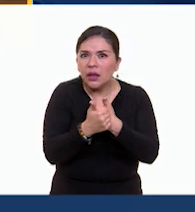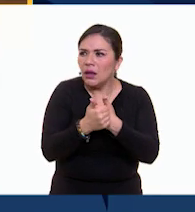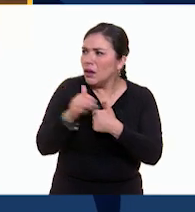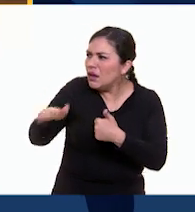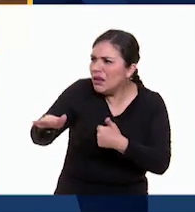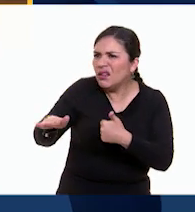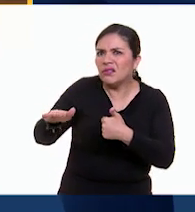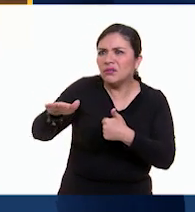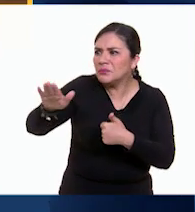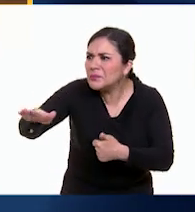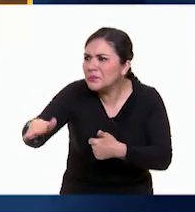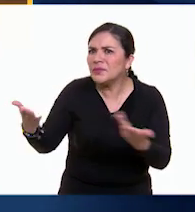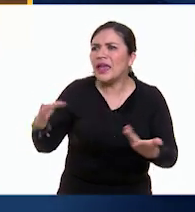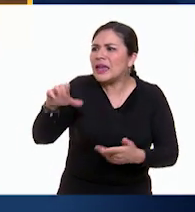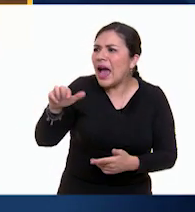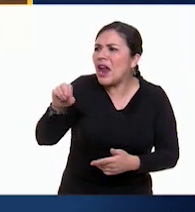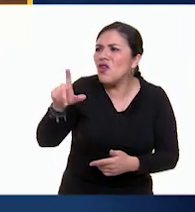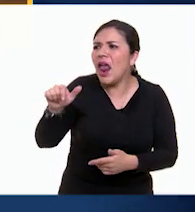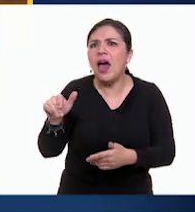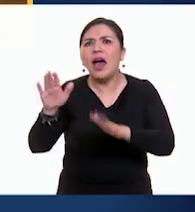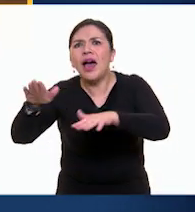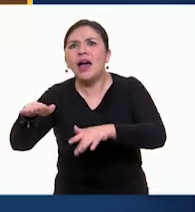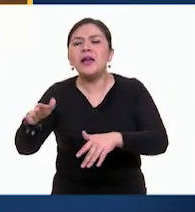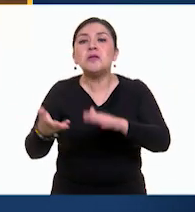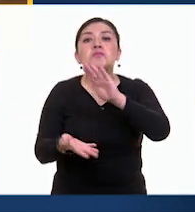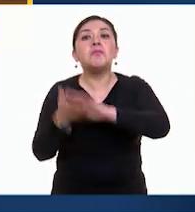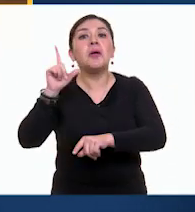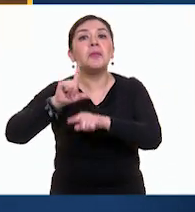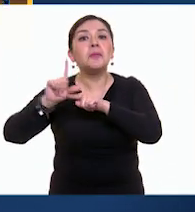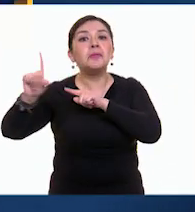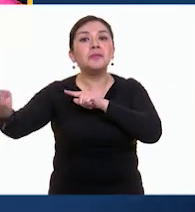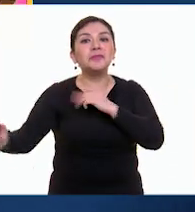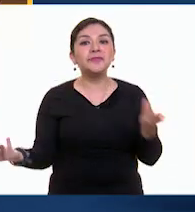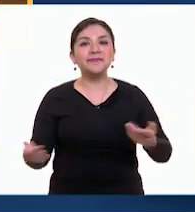¿Carola? ¡Carola! ¡Carola!